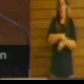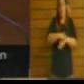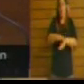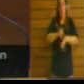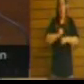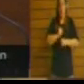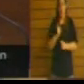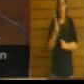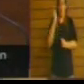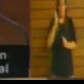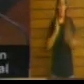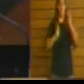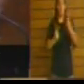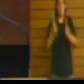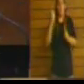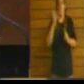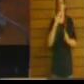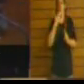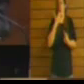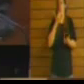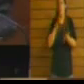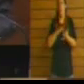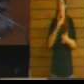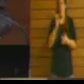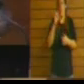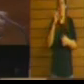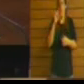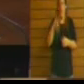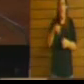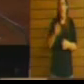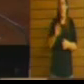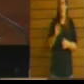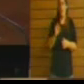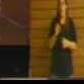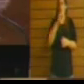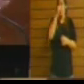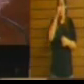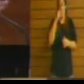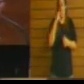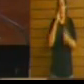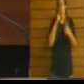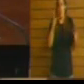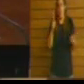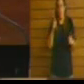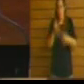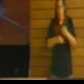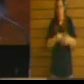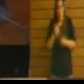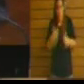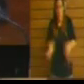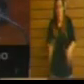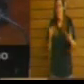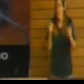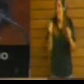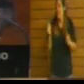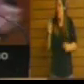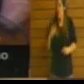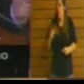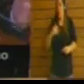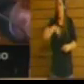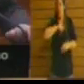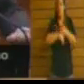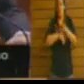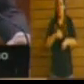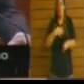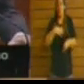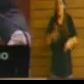algunos periodos como puede ser con CDN o con el Partido Socialista un año, pues no lo habremos hecho tan mal, y hemos hecho lo que hemos